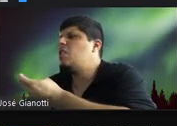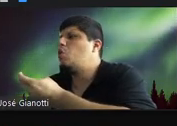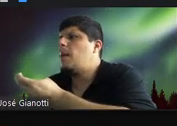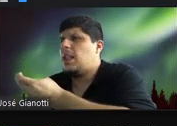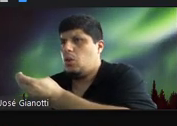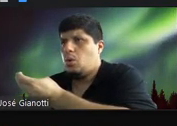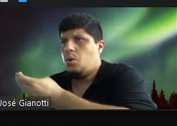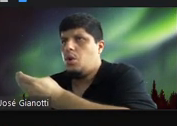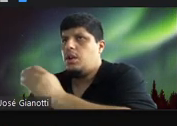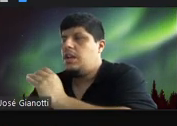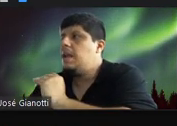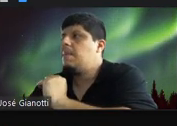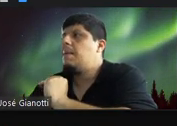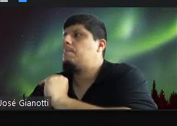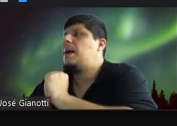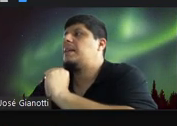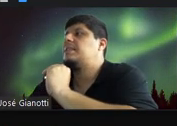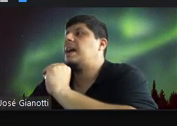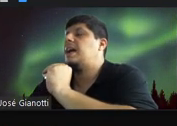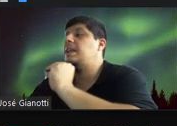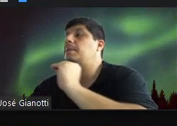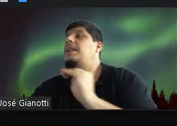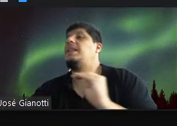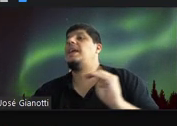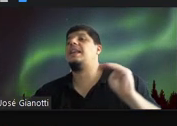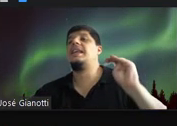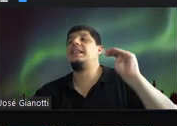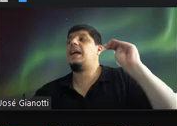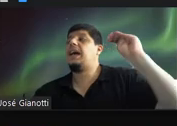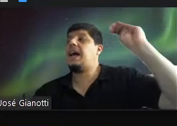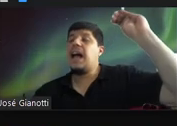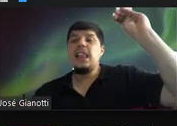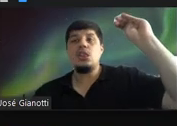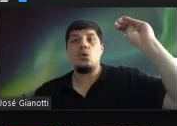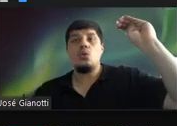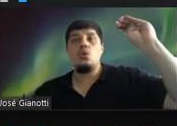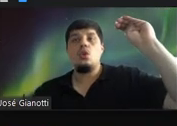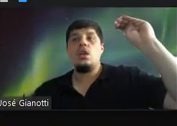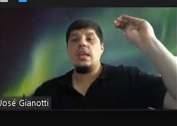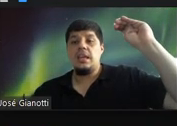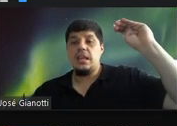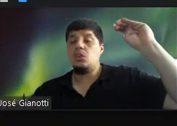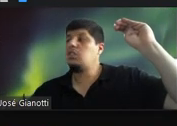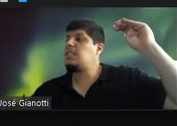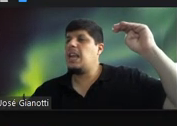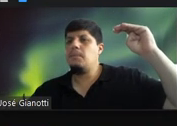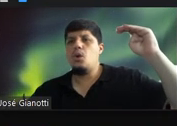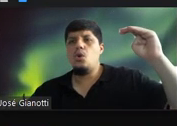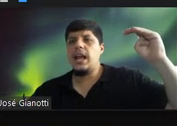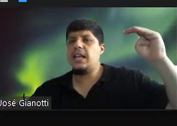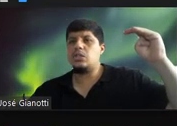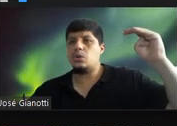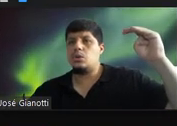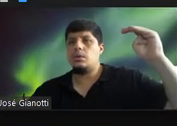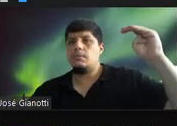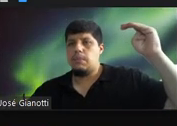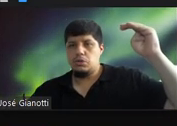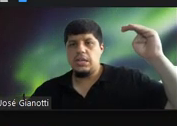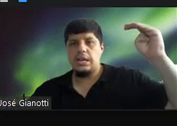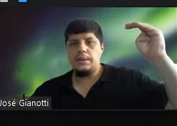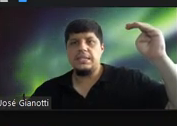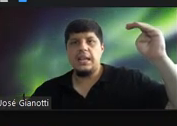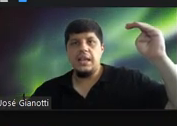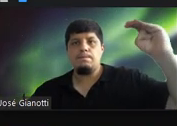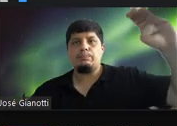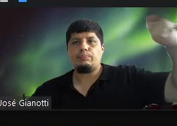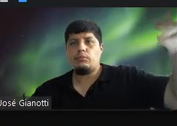se están tomando? Lima pasa a nivel de alerta alto. Entonces, ¿qué involucra esto? Vamos